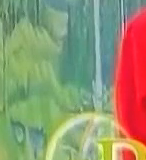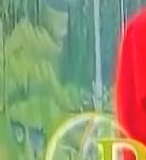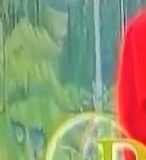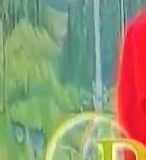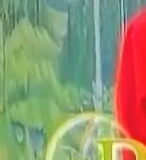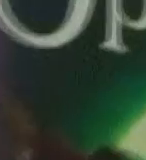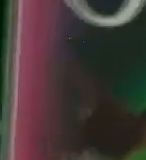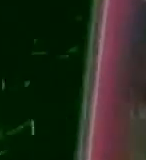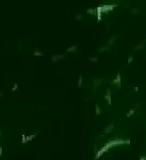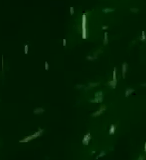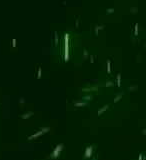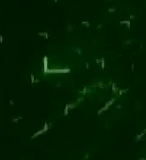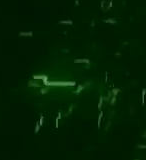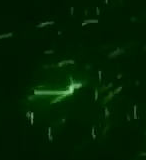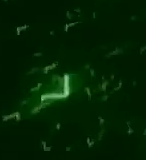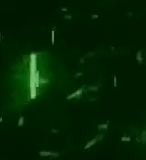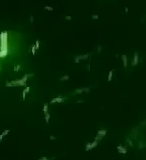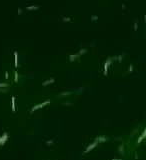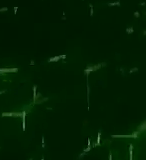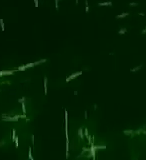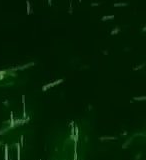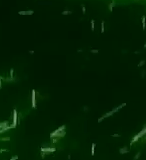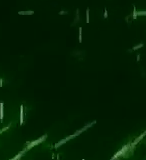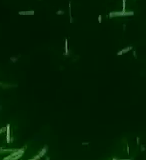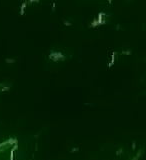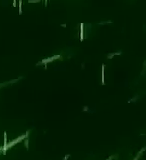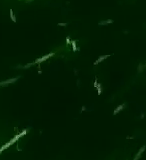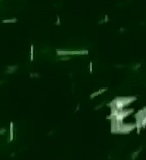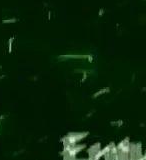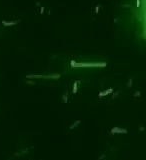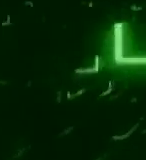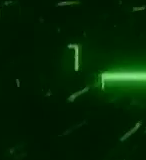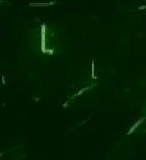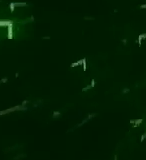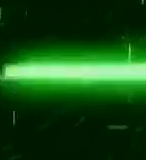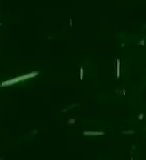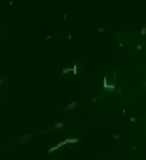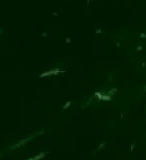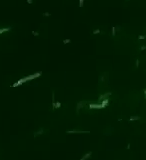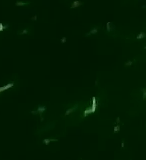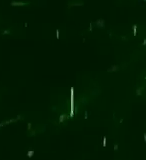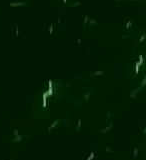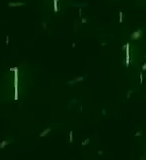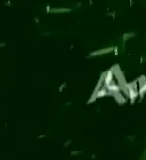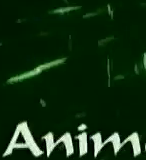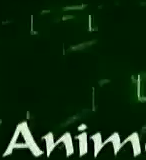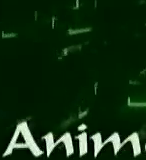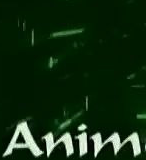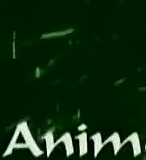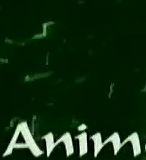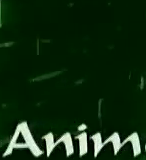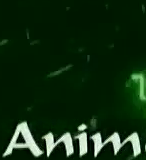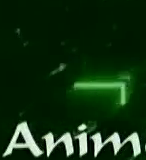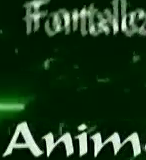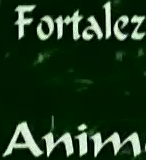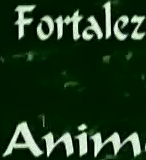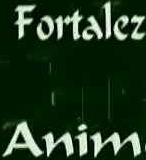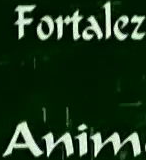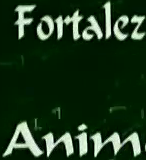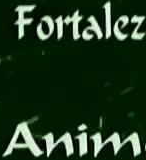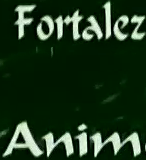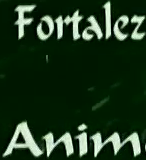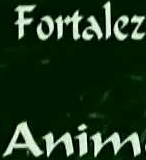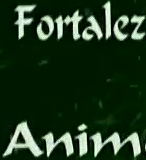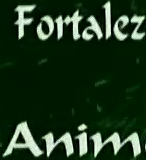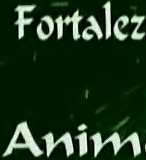de atenderlos ahora las píldoras de optimismo son para tomar ha llegado